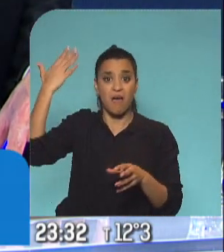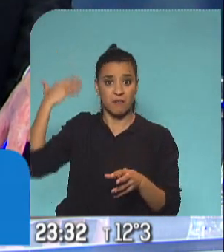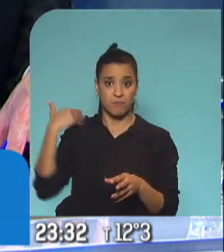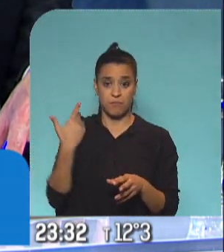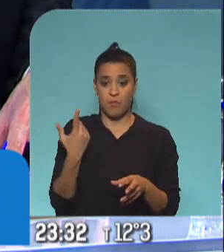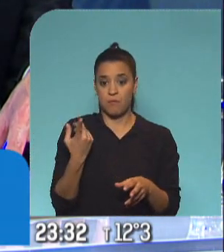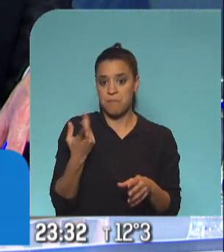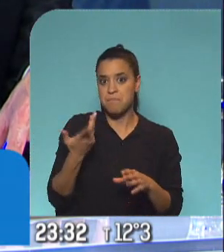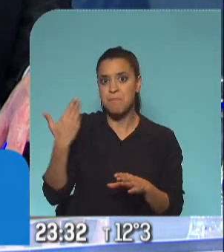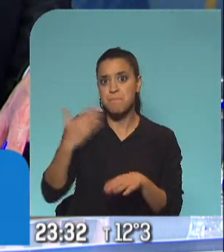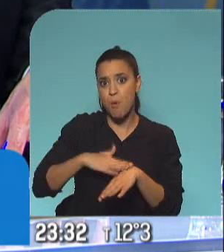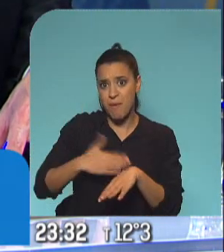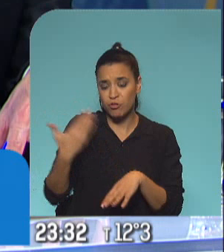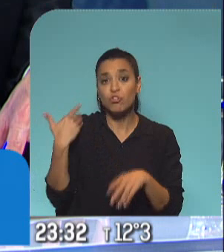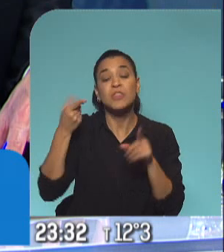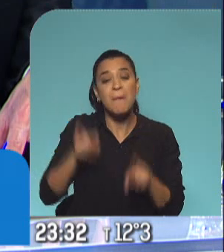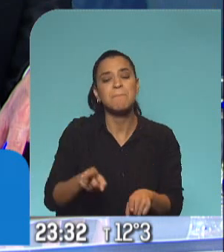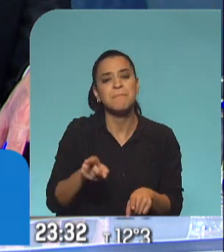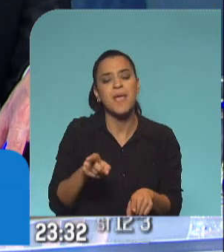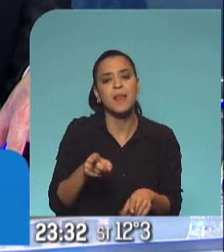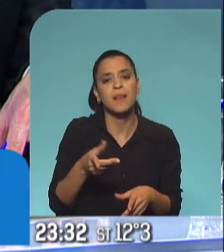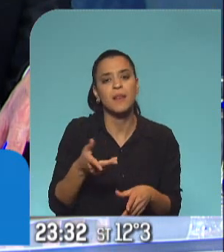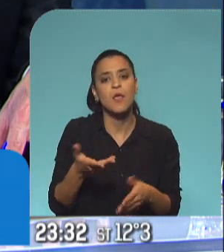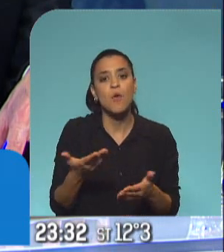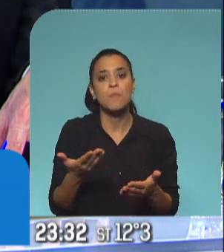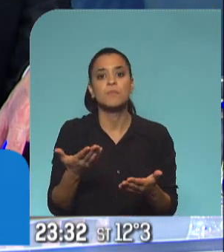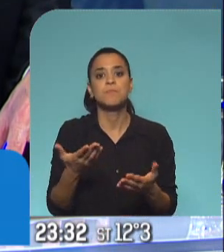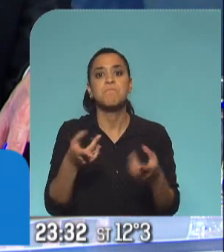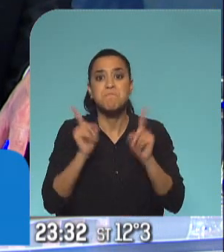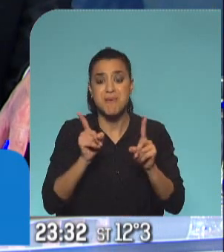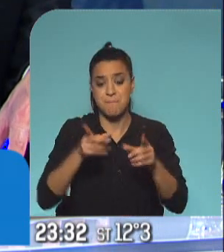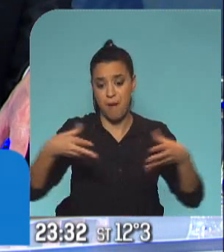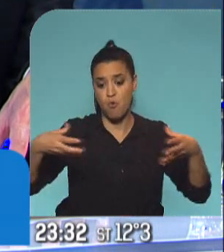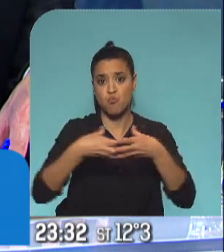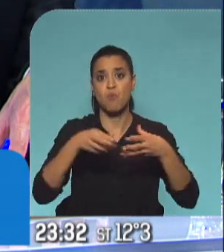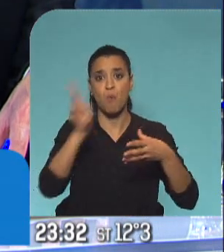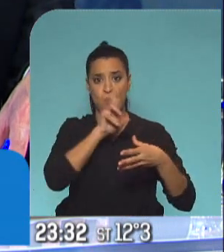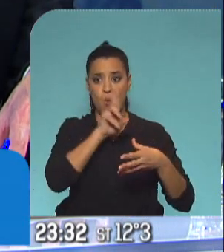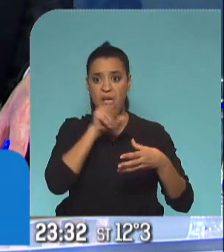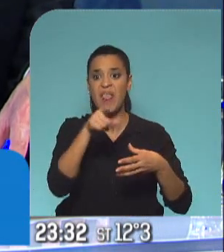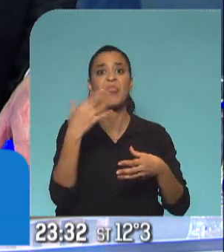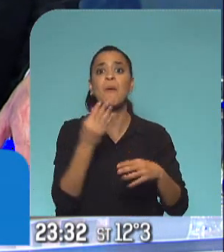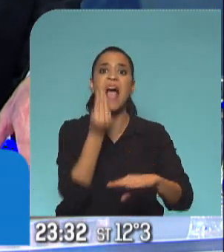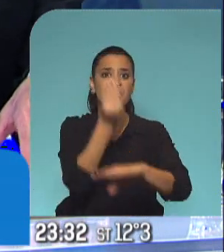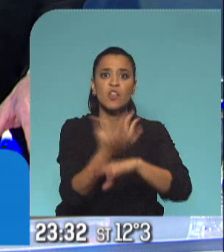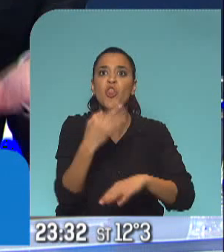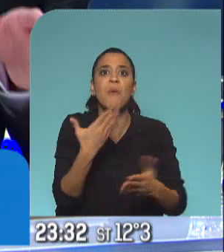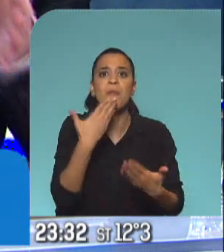este último tiempo y además hasta por ahí lo impusieron las propias mujeres, ¿no? Que los candidatos lo decía